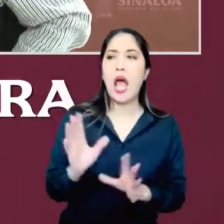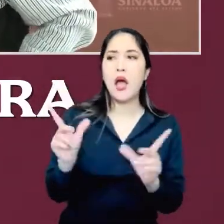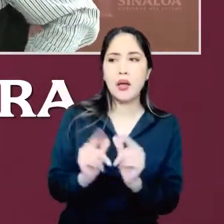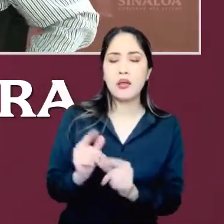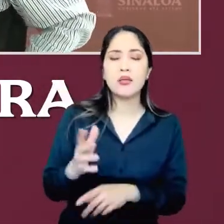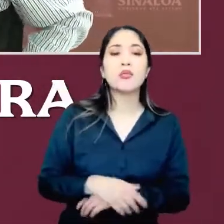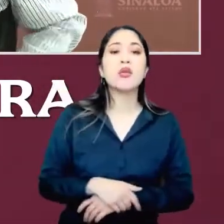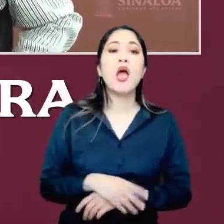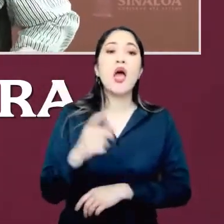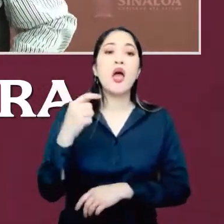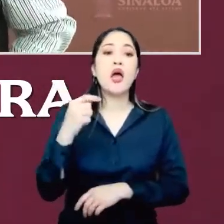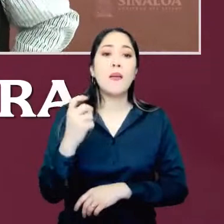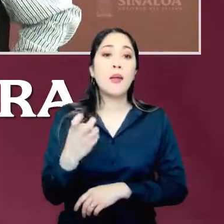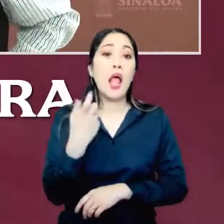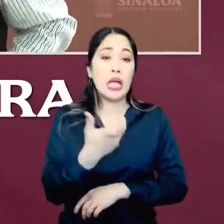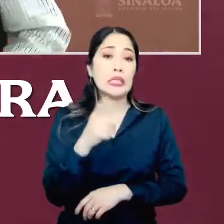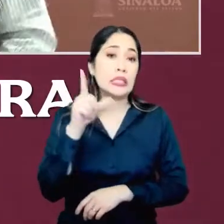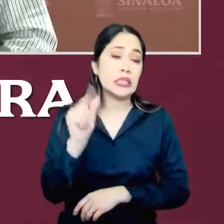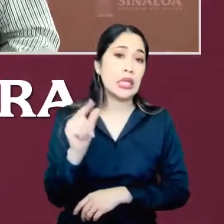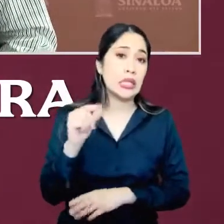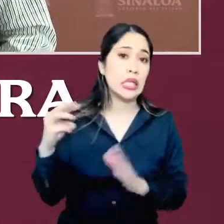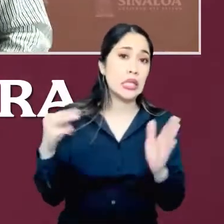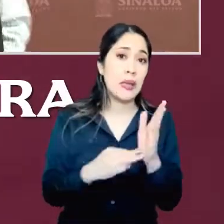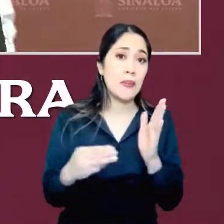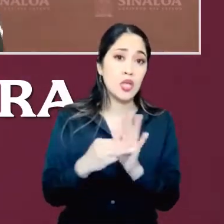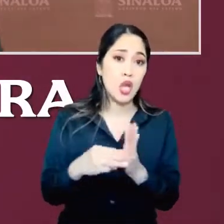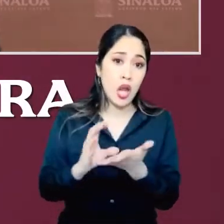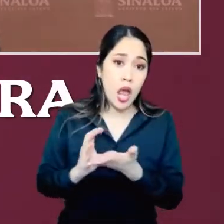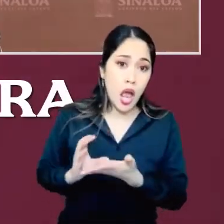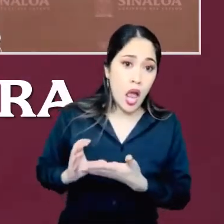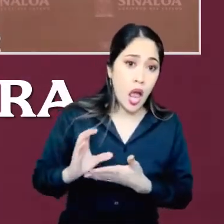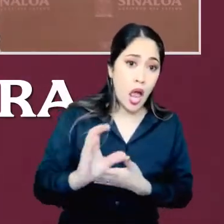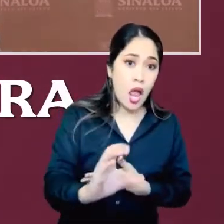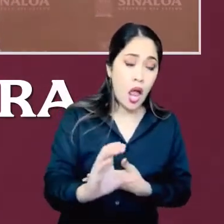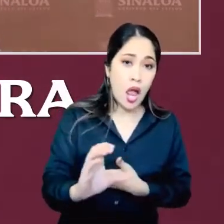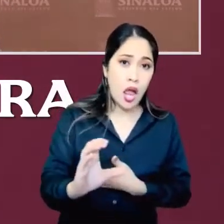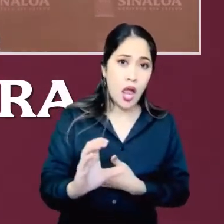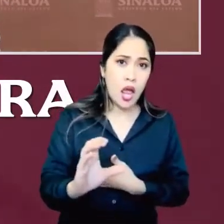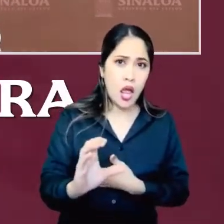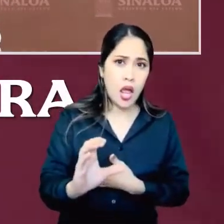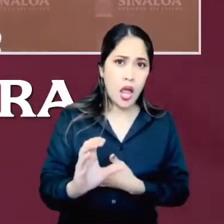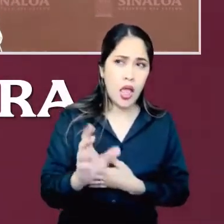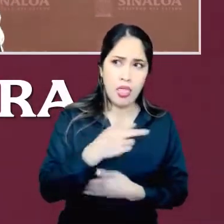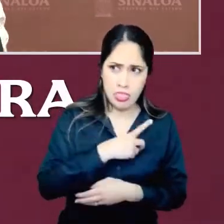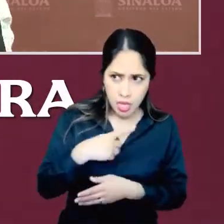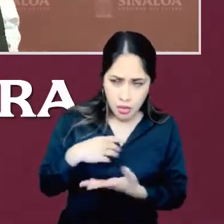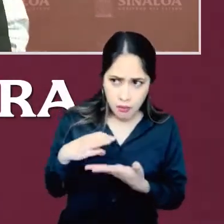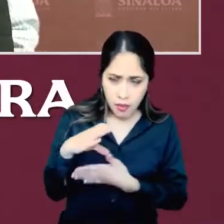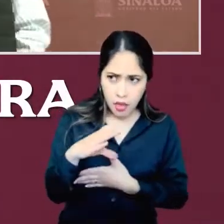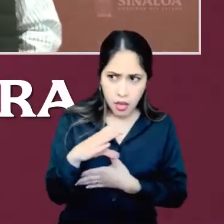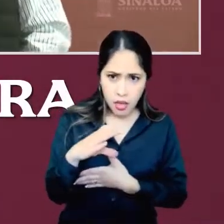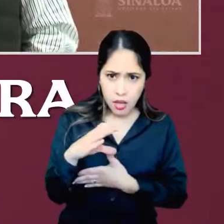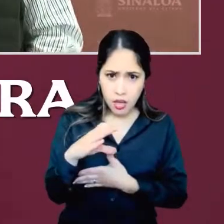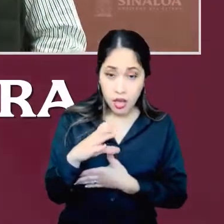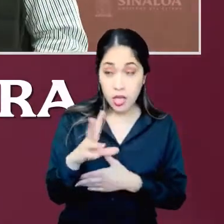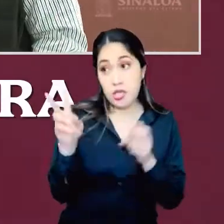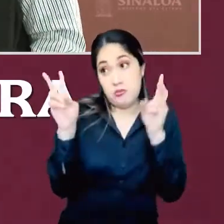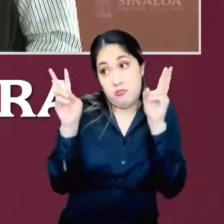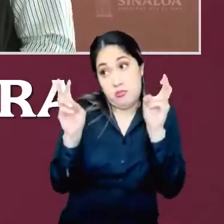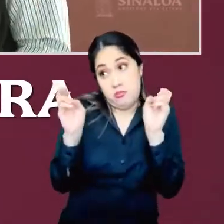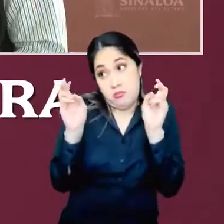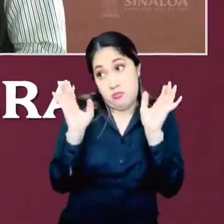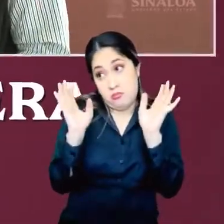se invirtieron, sí, en una que se deben de invertir, ¿no? Se deben de invertir. Según Graciela